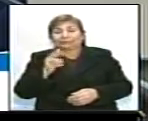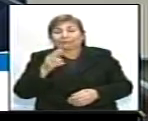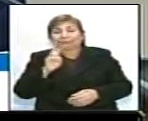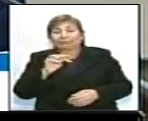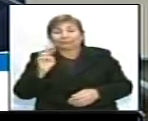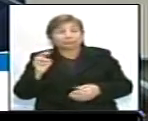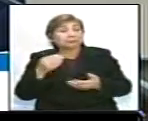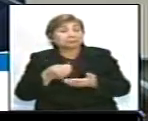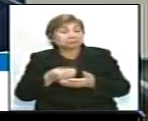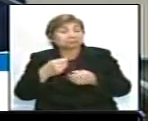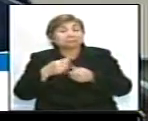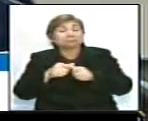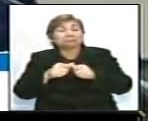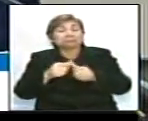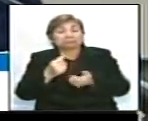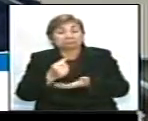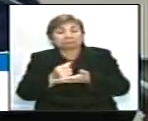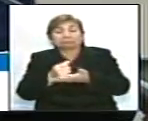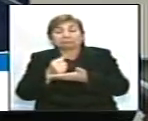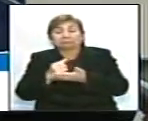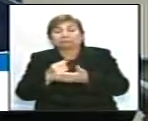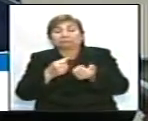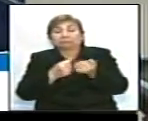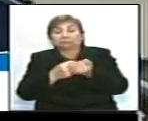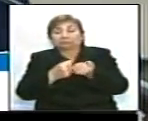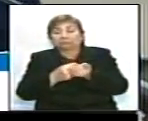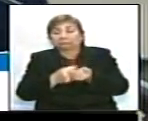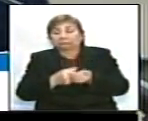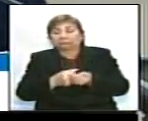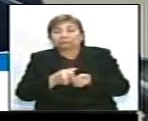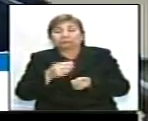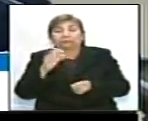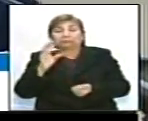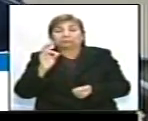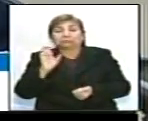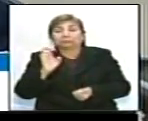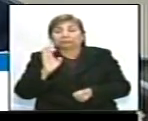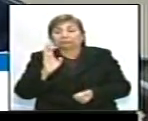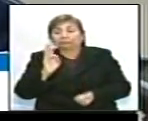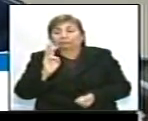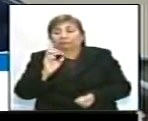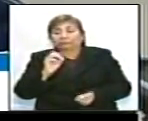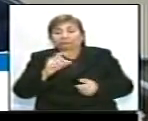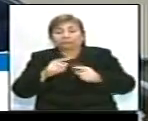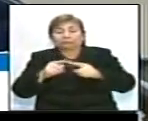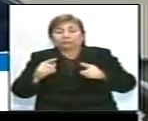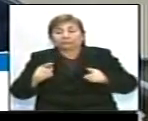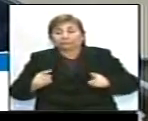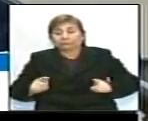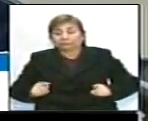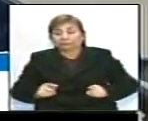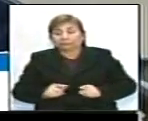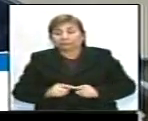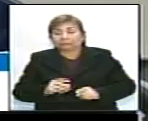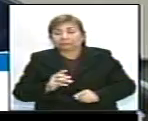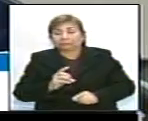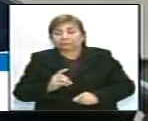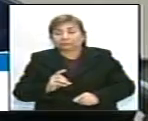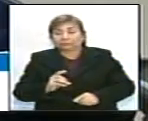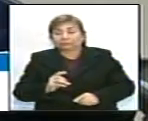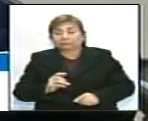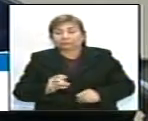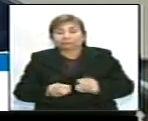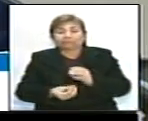2020-2022. Y básicamente se están priorizando restaurar 760.000 hectáreas de